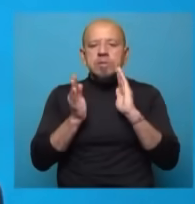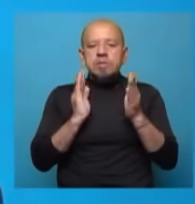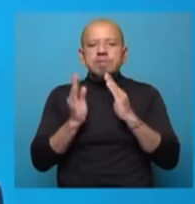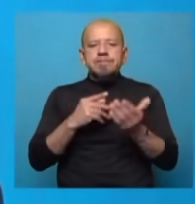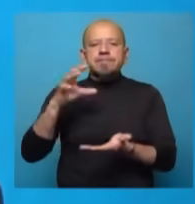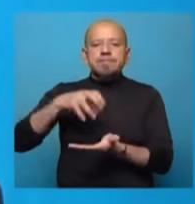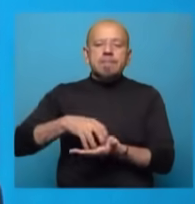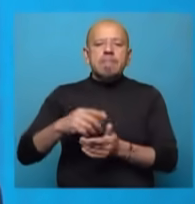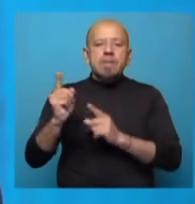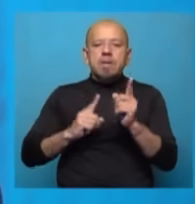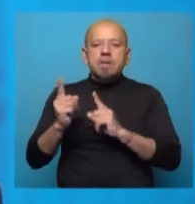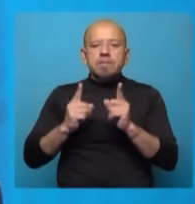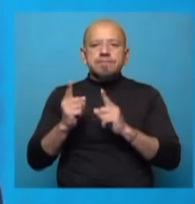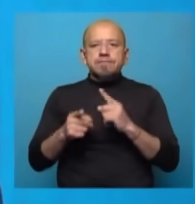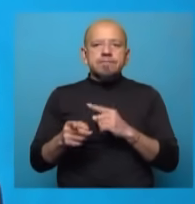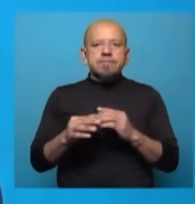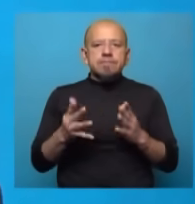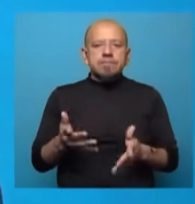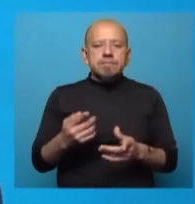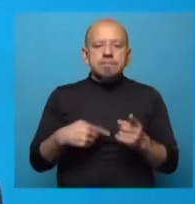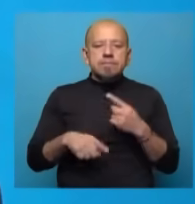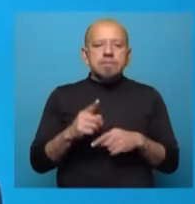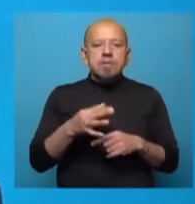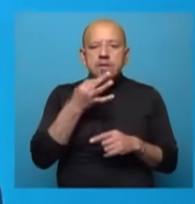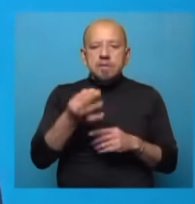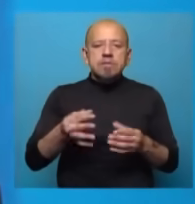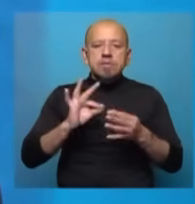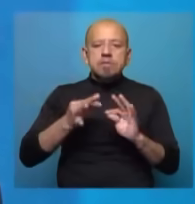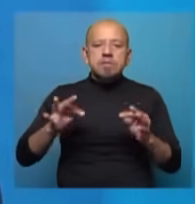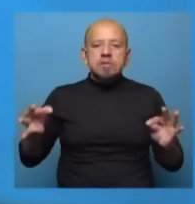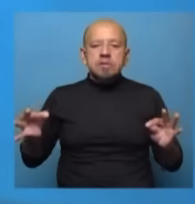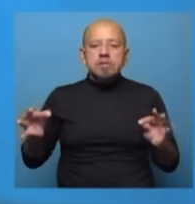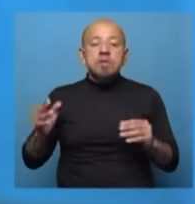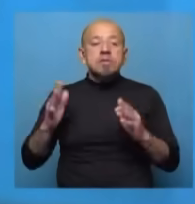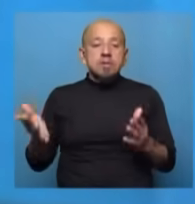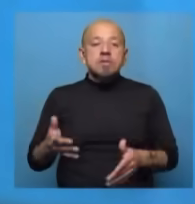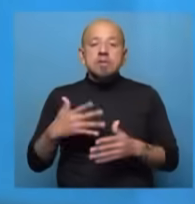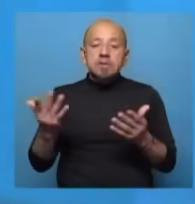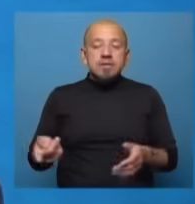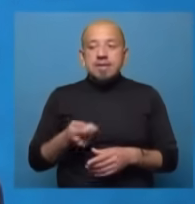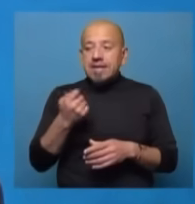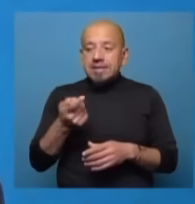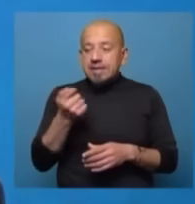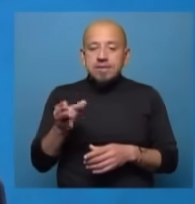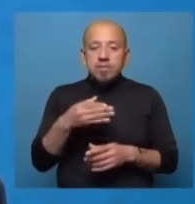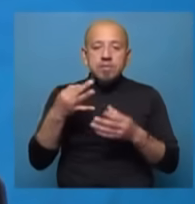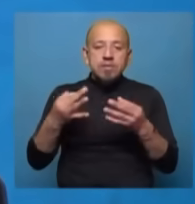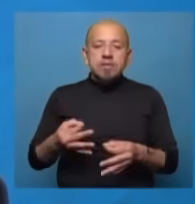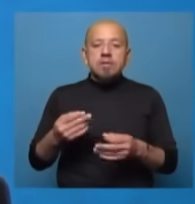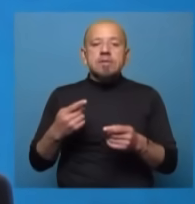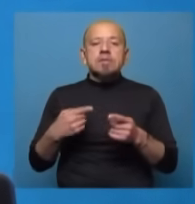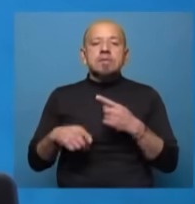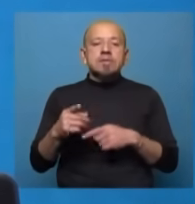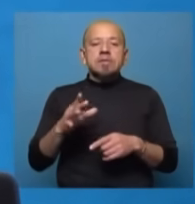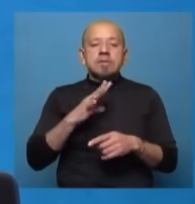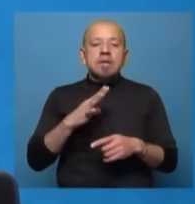jurídico de la Universidad de la pública voy a tomar una de tus frases la de la mitad del vaso lleno si te parece Porque entro esto de que